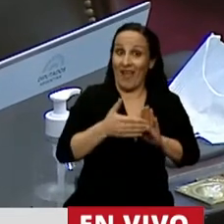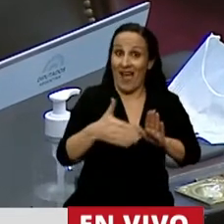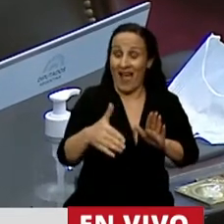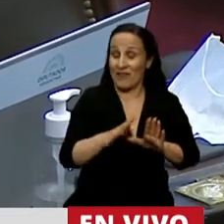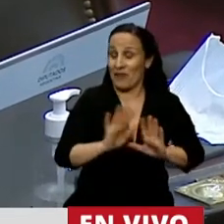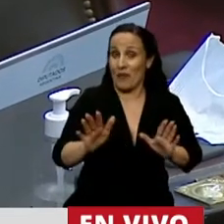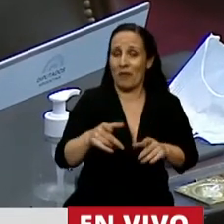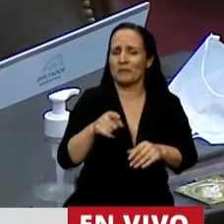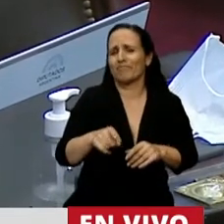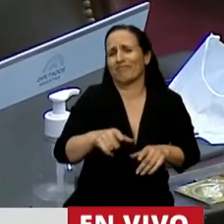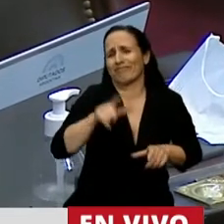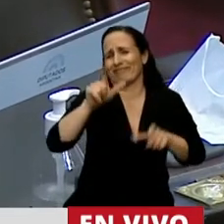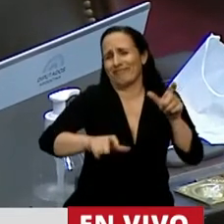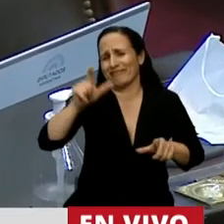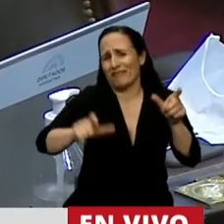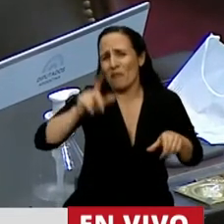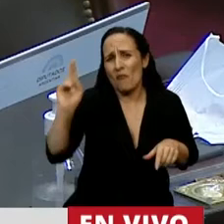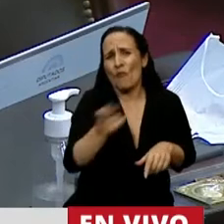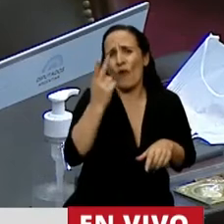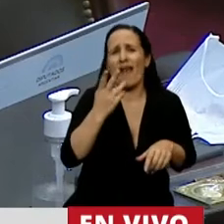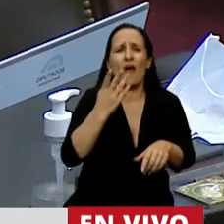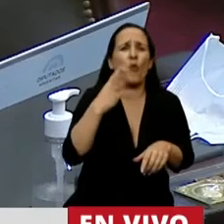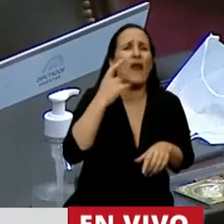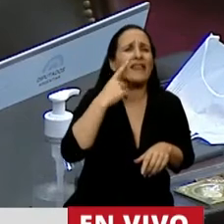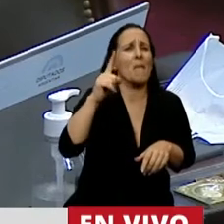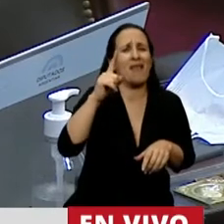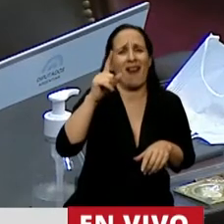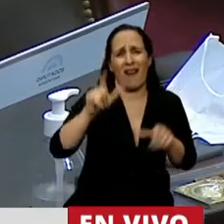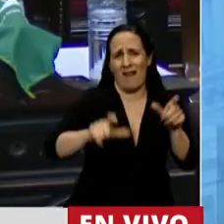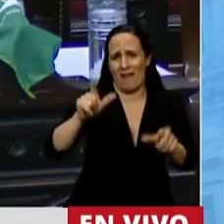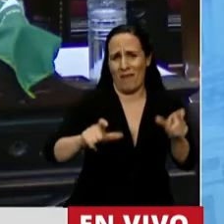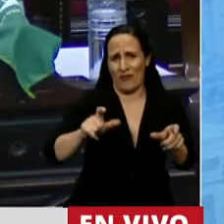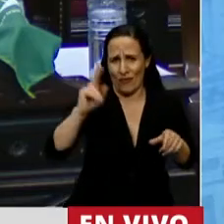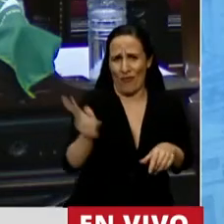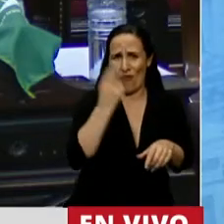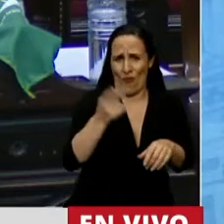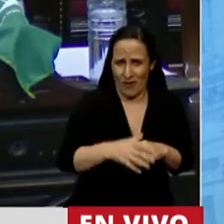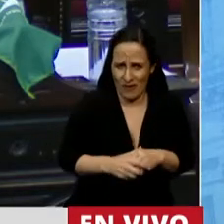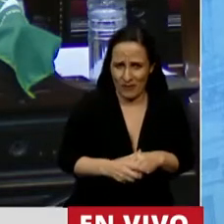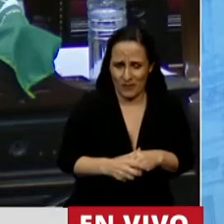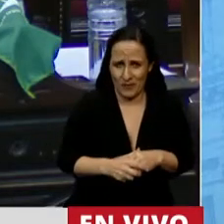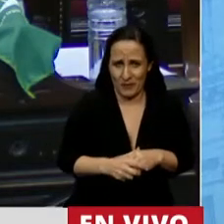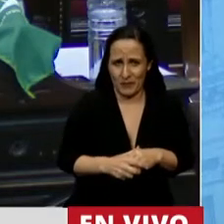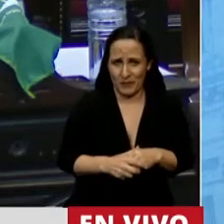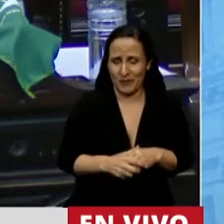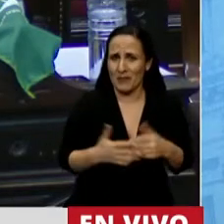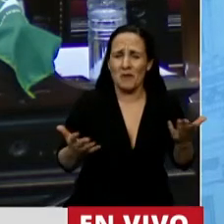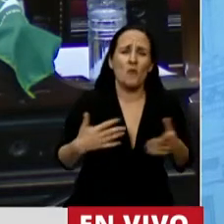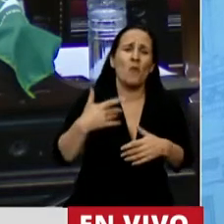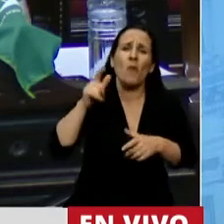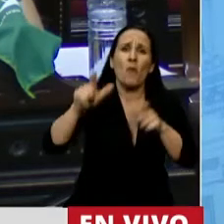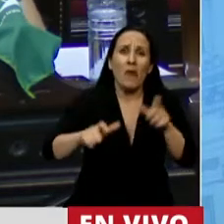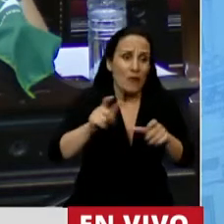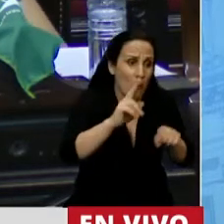muerte de más de 40.000 argentinos. Fueron miles los argentinos que no pudieron despedir